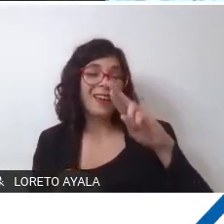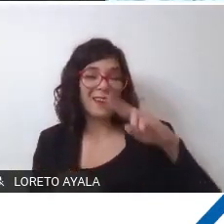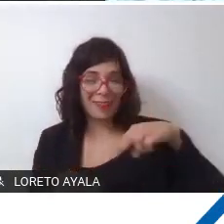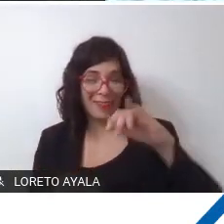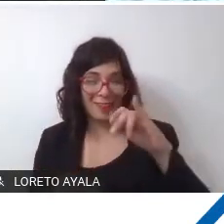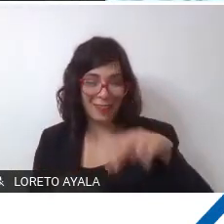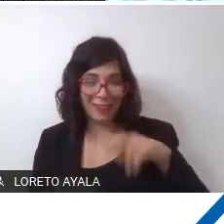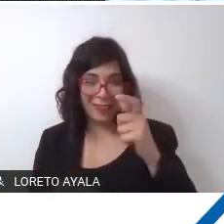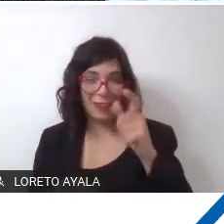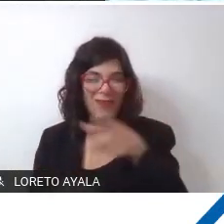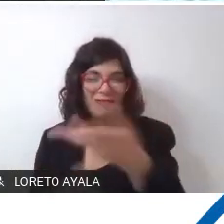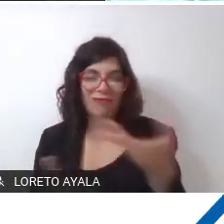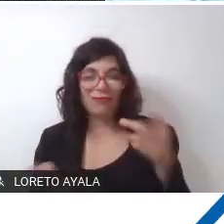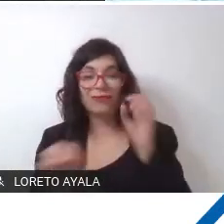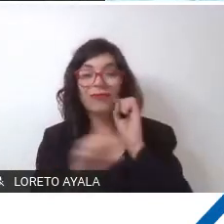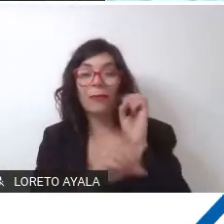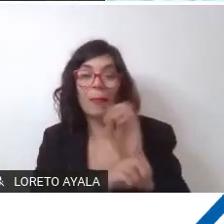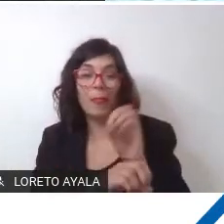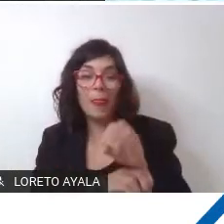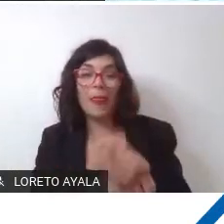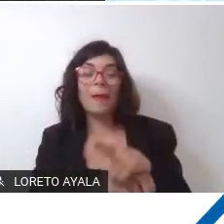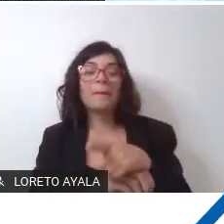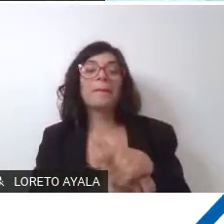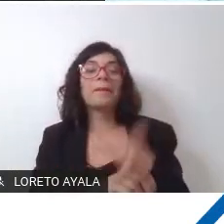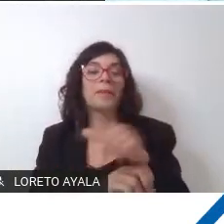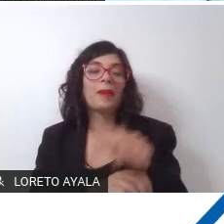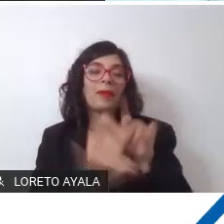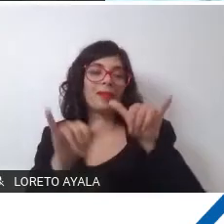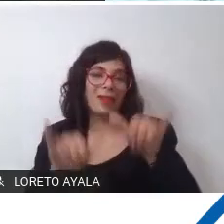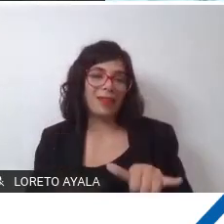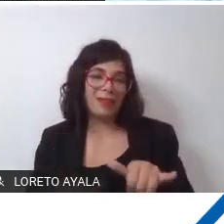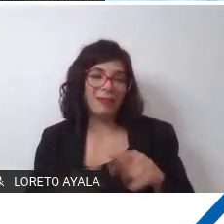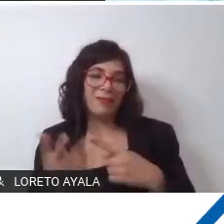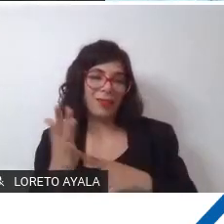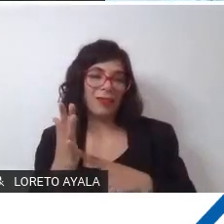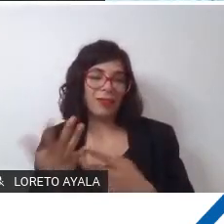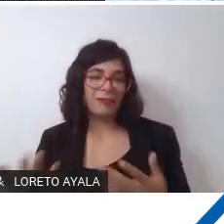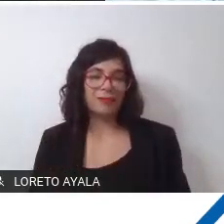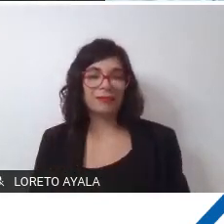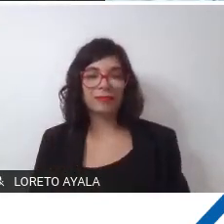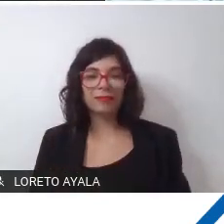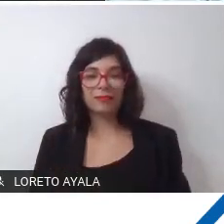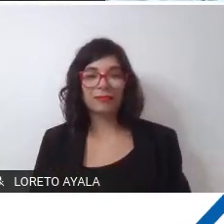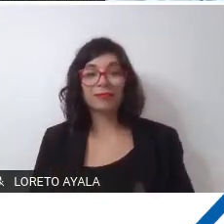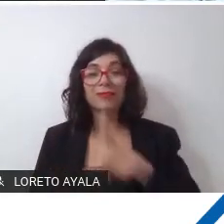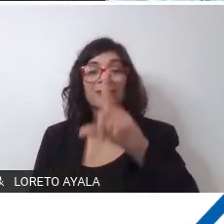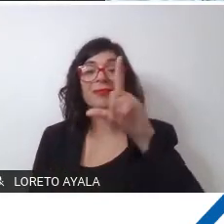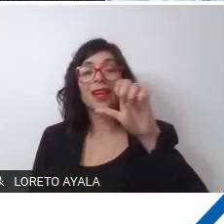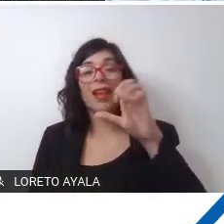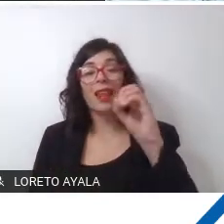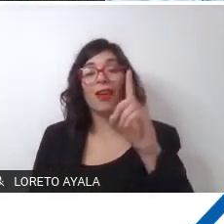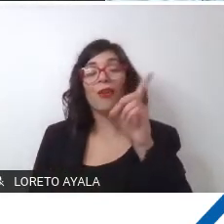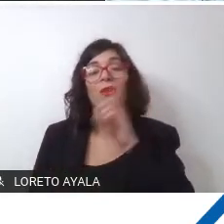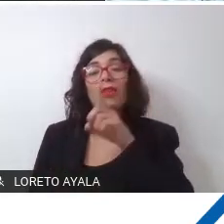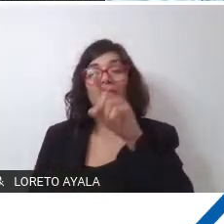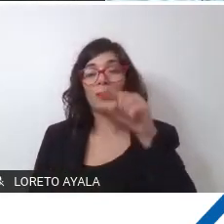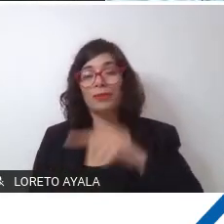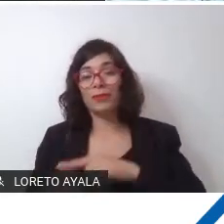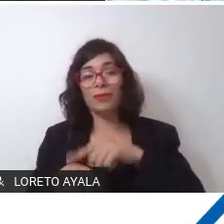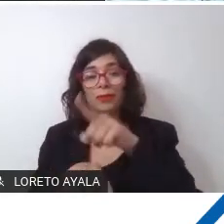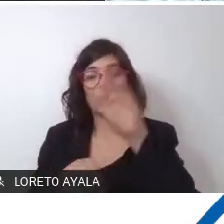tenemos, porque ya la tecnología quedó para quedarse. Leonidas, te doy el tiempo para que puedas despedir.